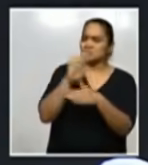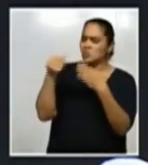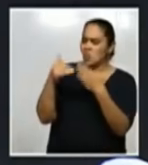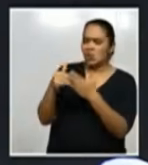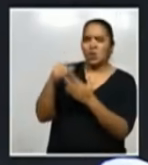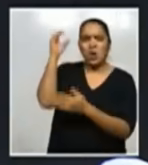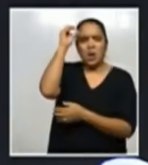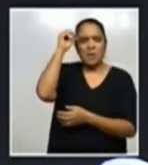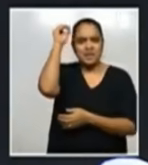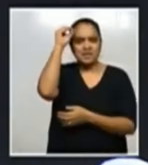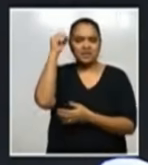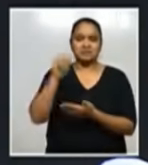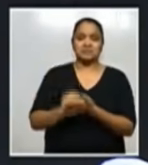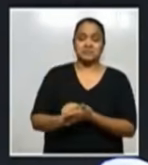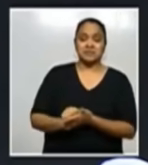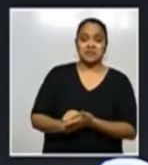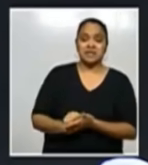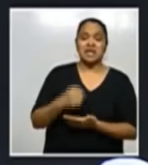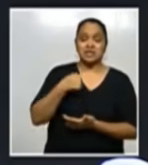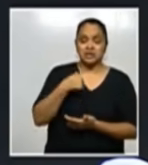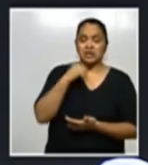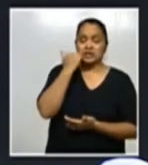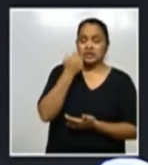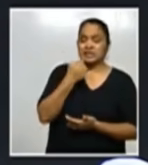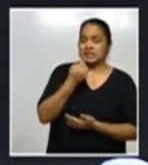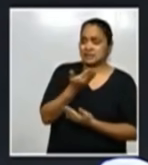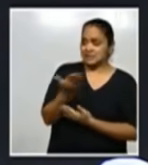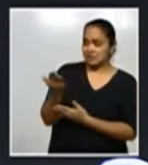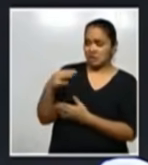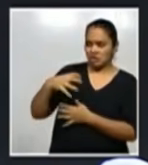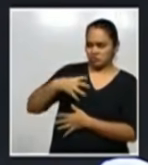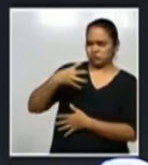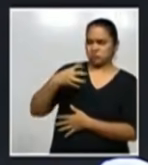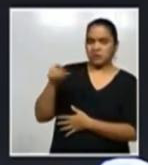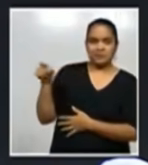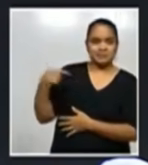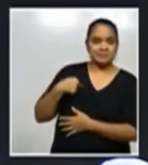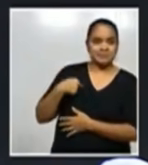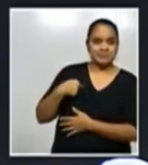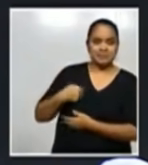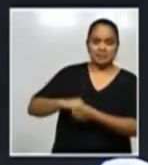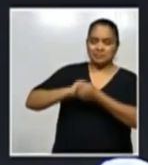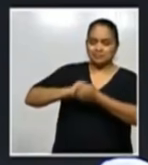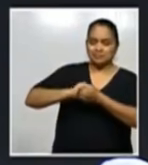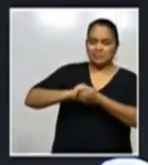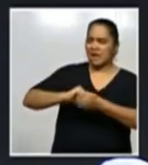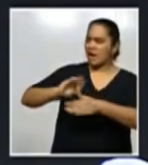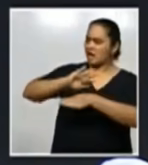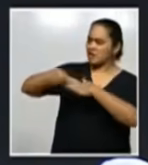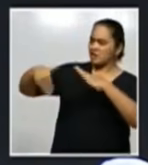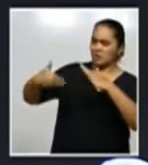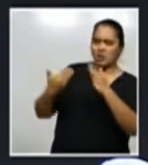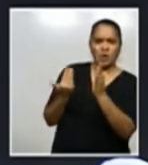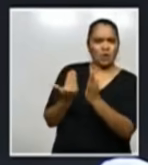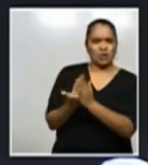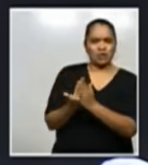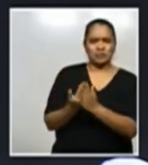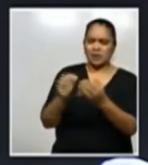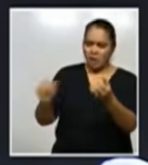todos. Yo quiero decirle a esos sectores, yo extiendo mi mano a todos, sin